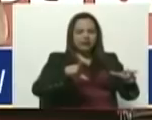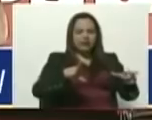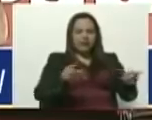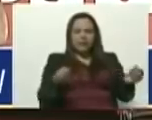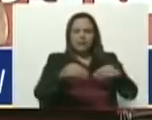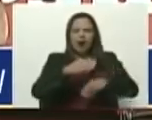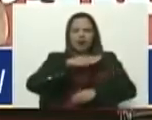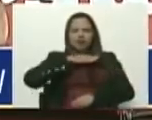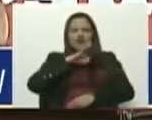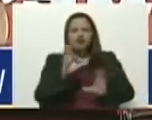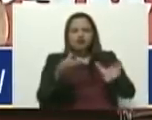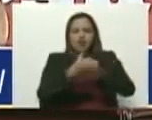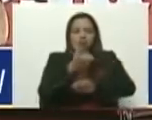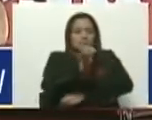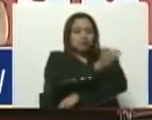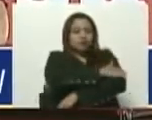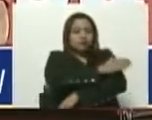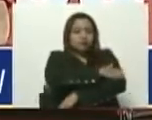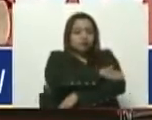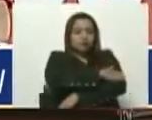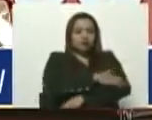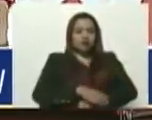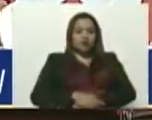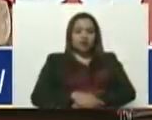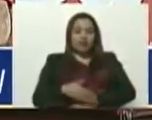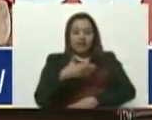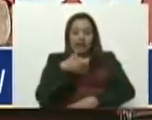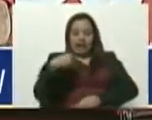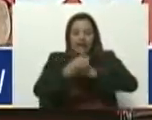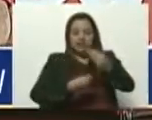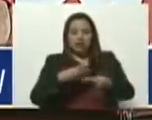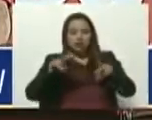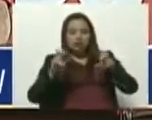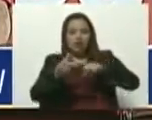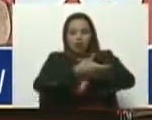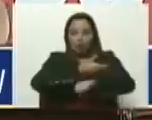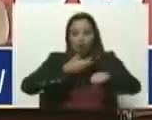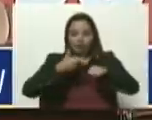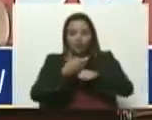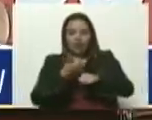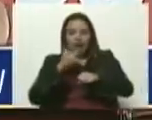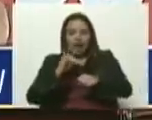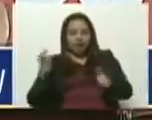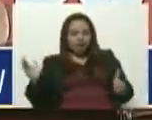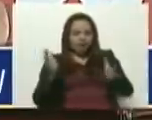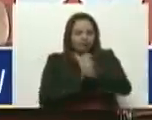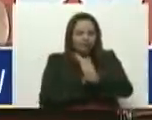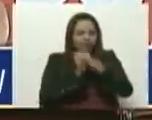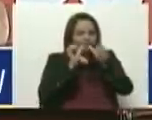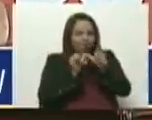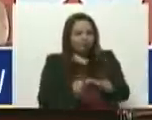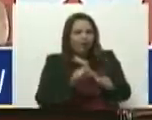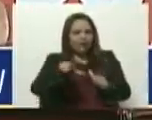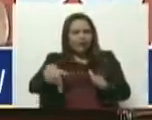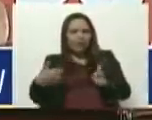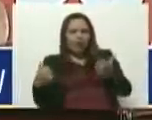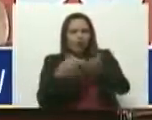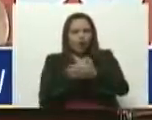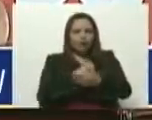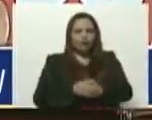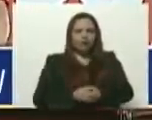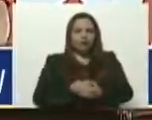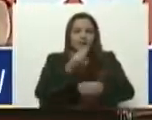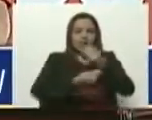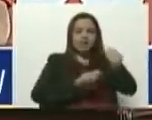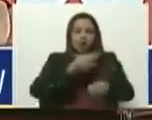para ellos del nuevo gobierno que iba a consolidarse luego del golpe de estado que ellos